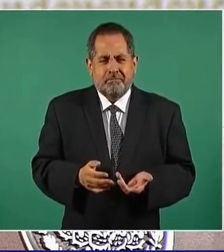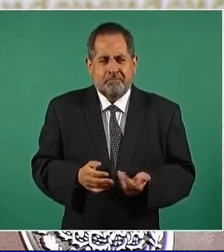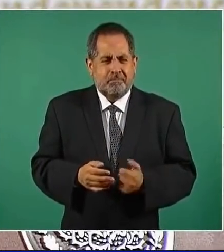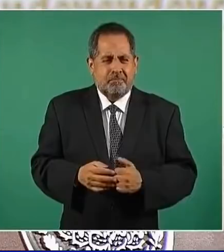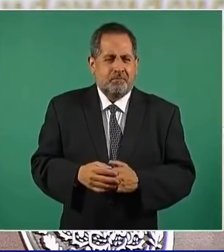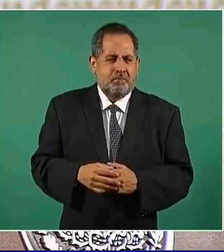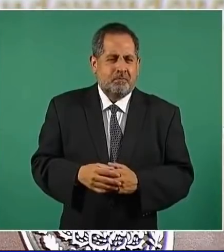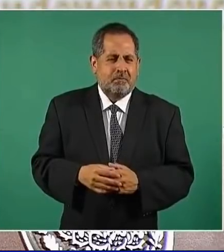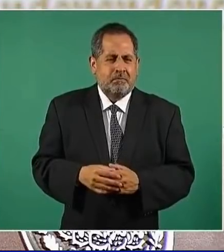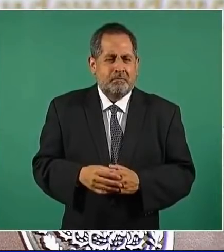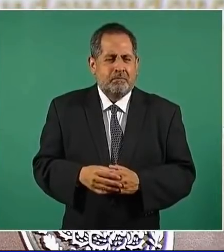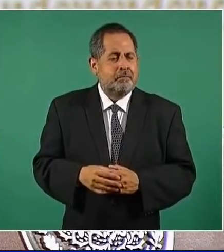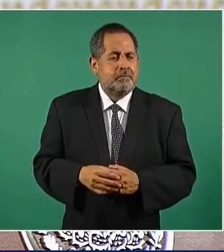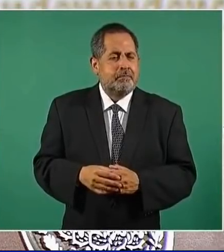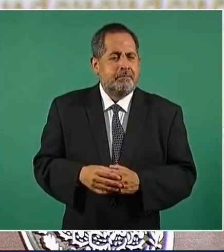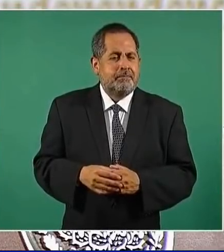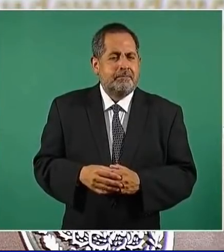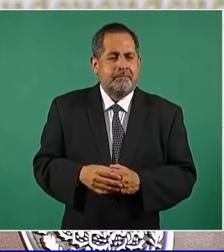esté